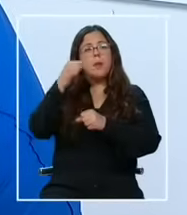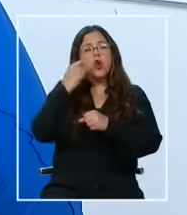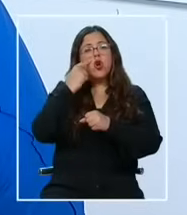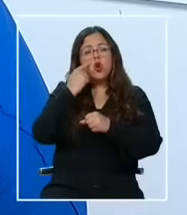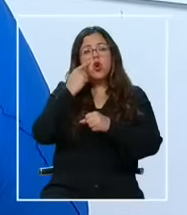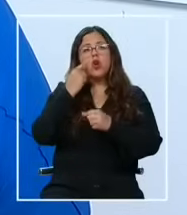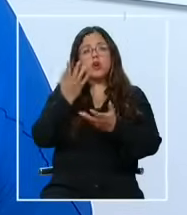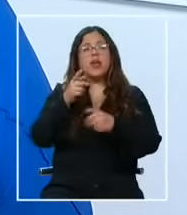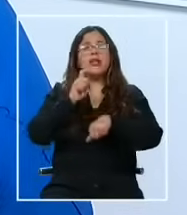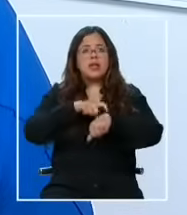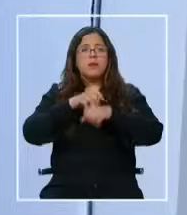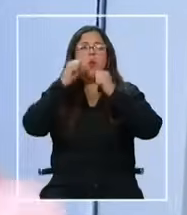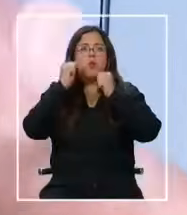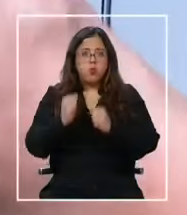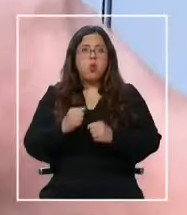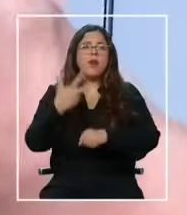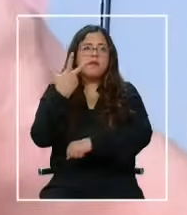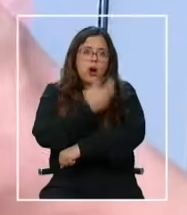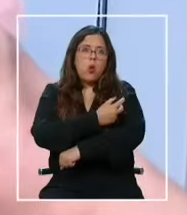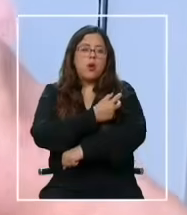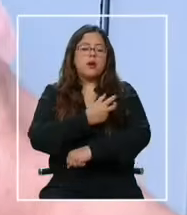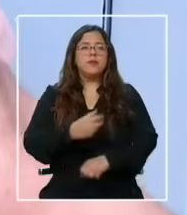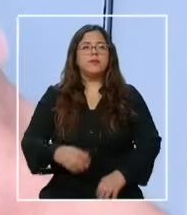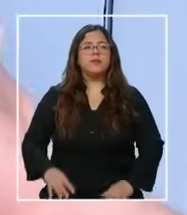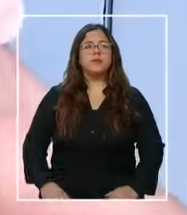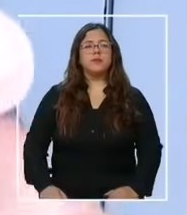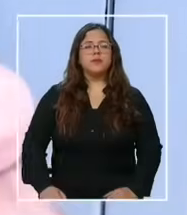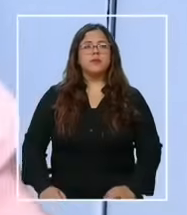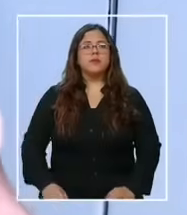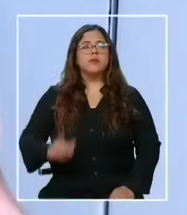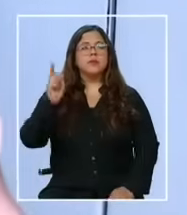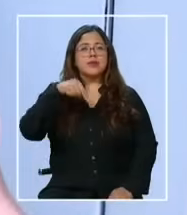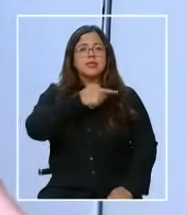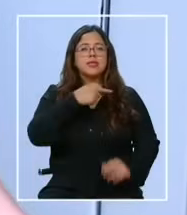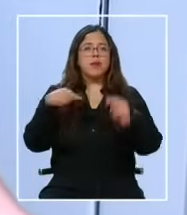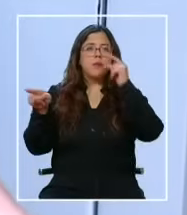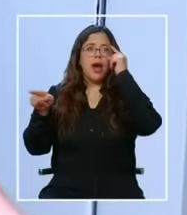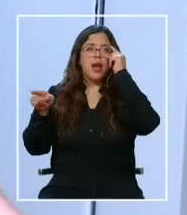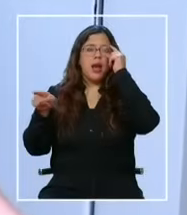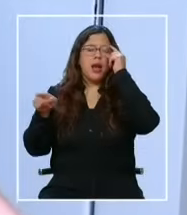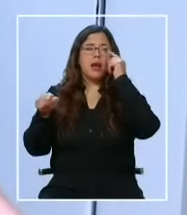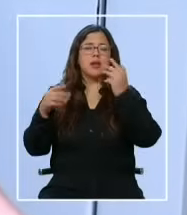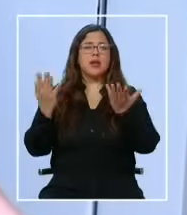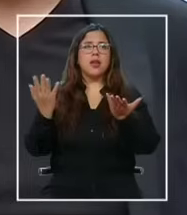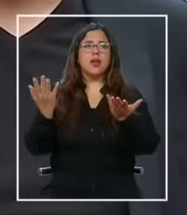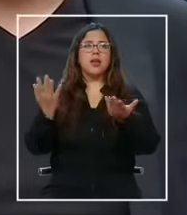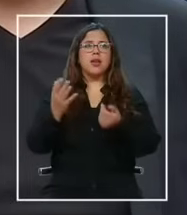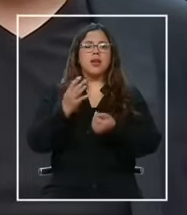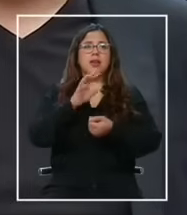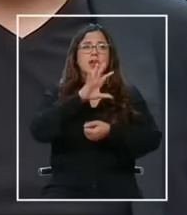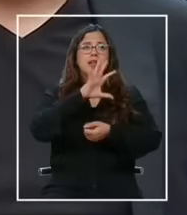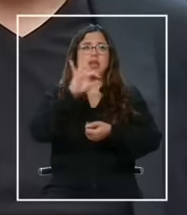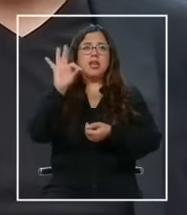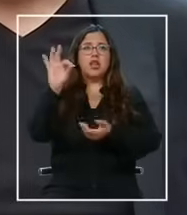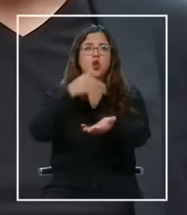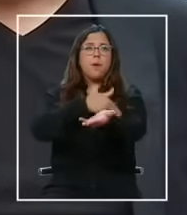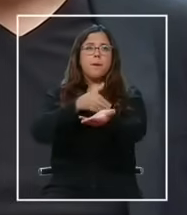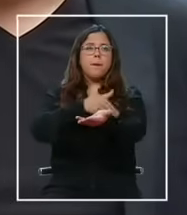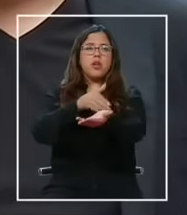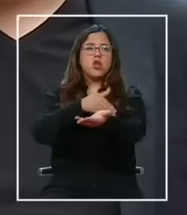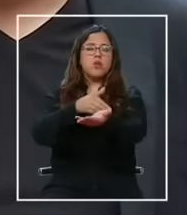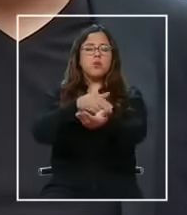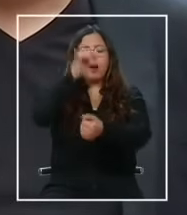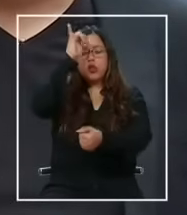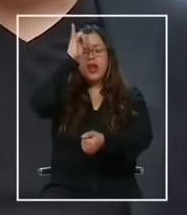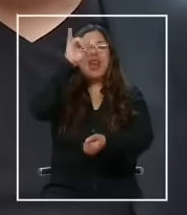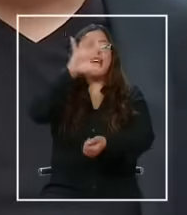todavía es tiempo de ponerse al día con las vacunas en esta semana van a ingresar al país medio millón de dosis adicionales la